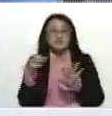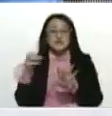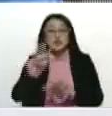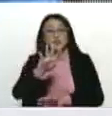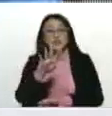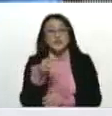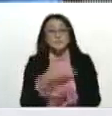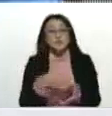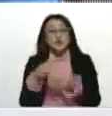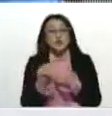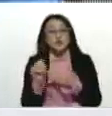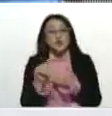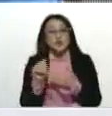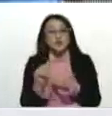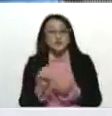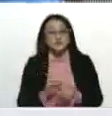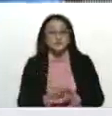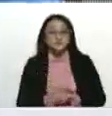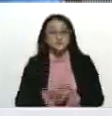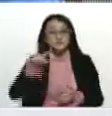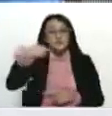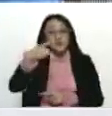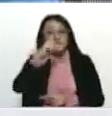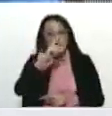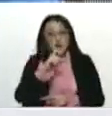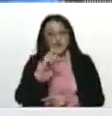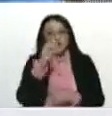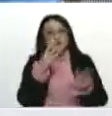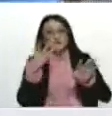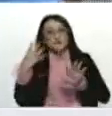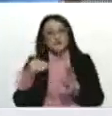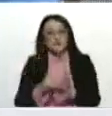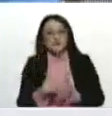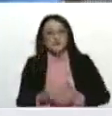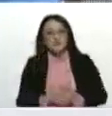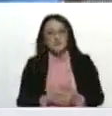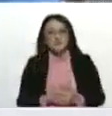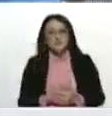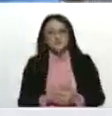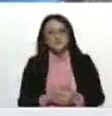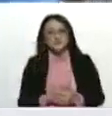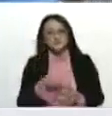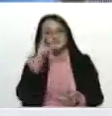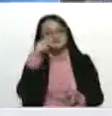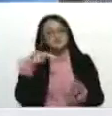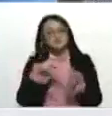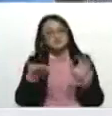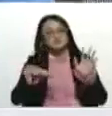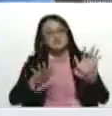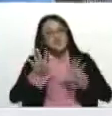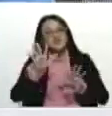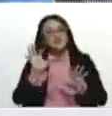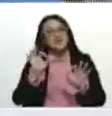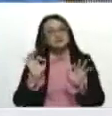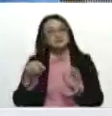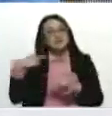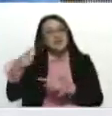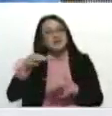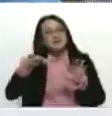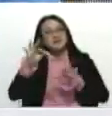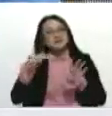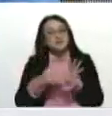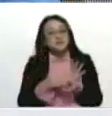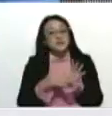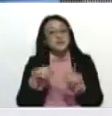de dólares. Al año siguiente era 39.000. En el 2015 ya fue 13.000. Y luego,